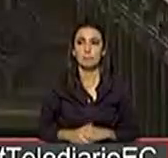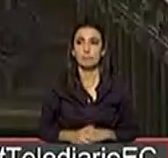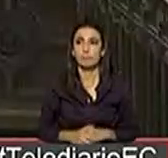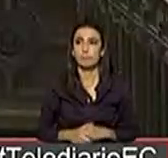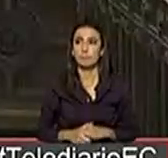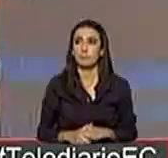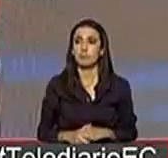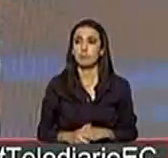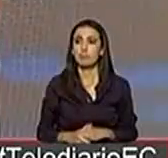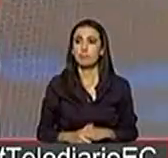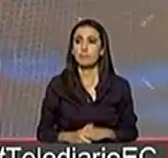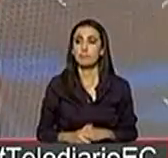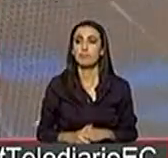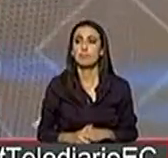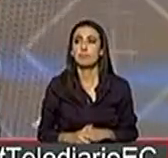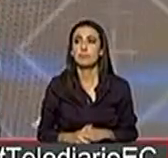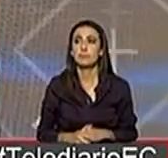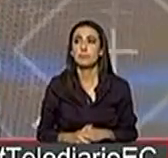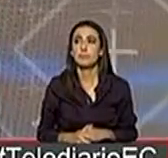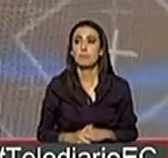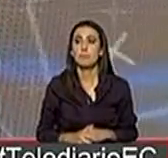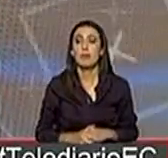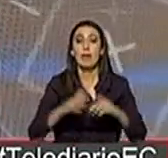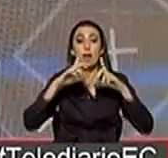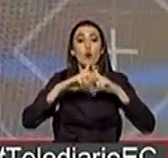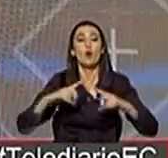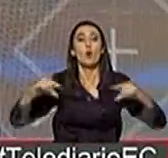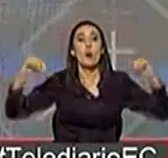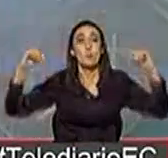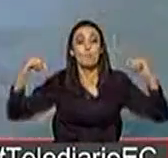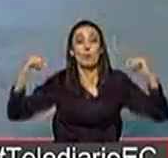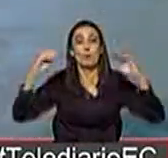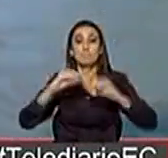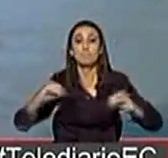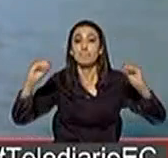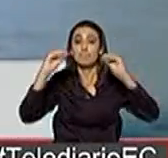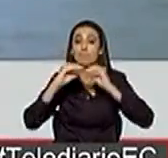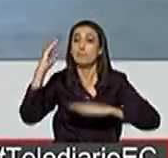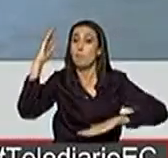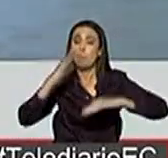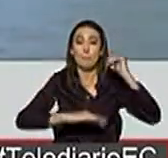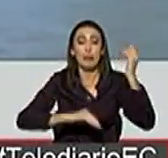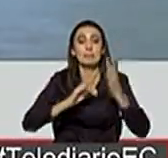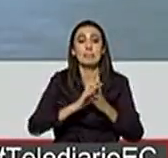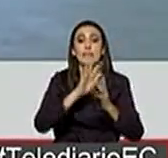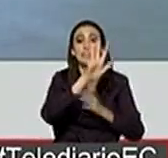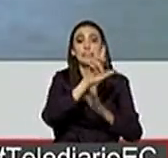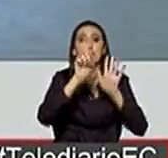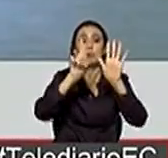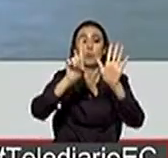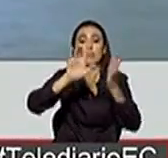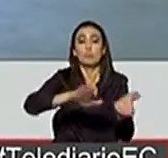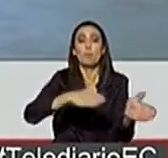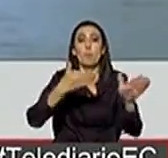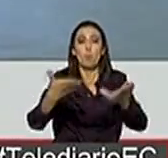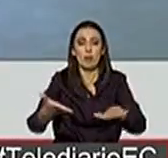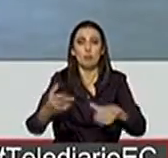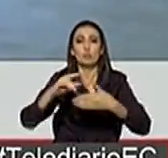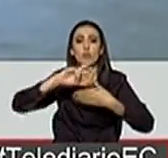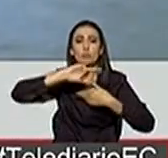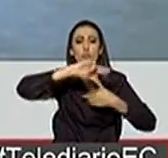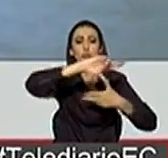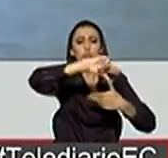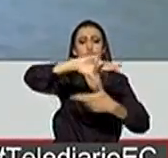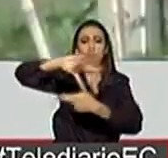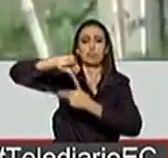medios públicos y en japon sube a 56 el número de víctimas tras el paso del tifón ají bis